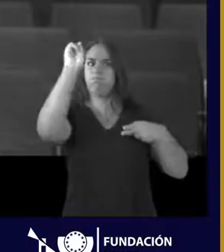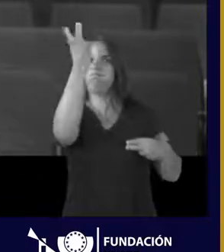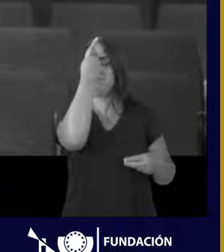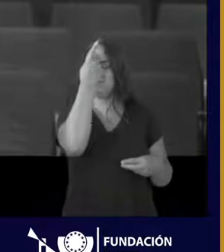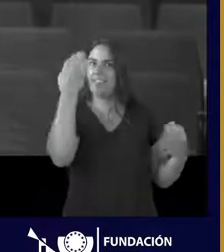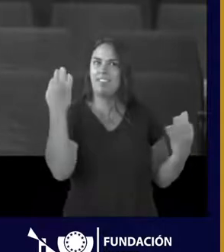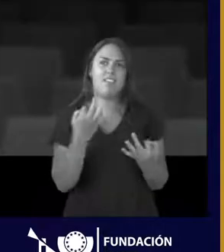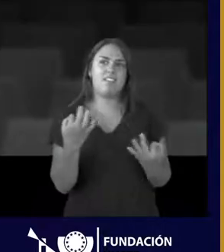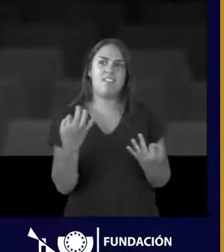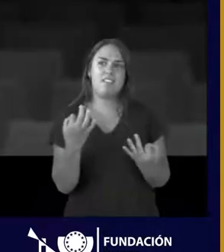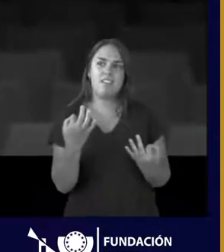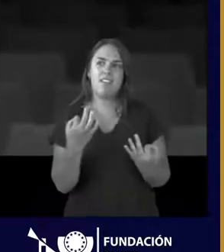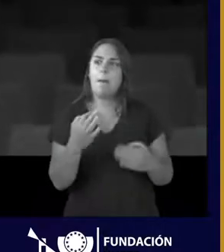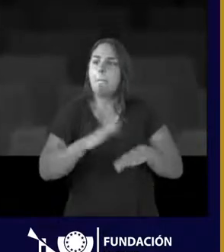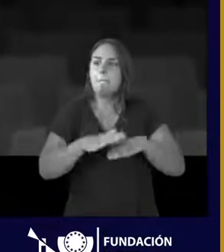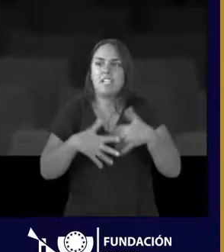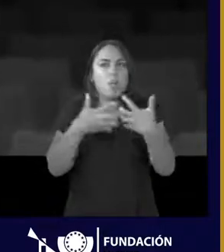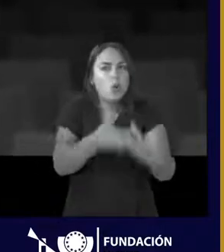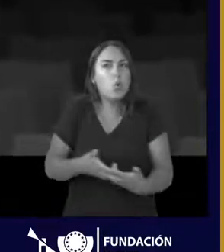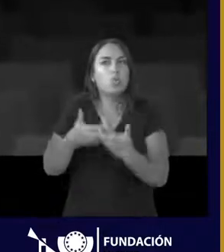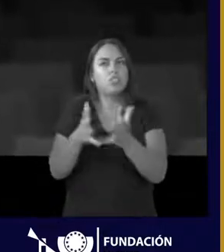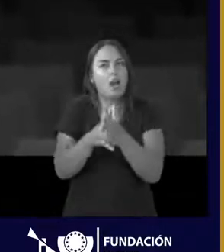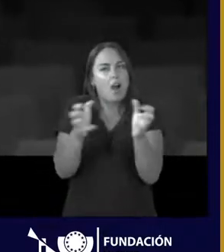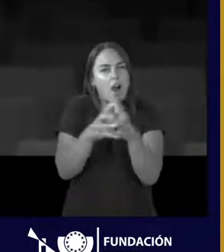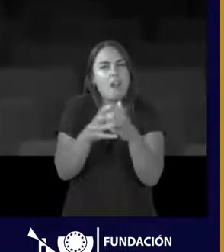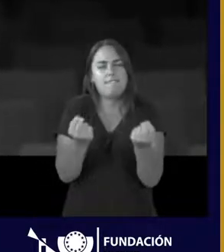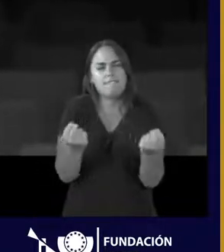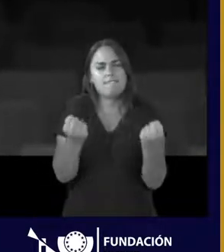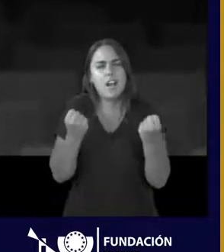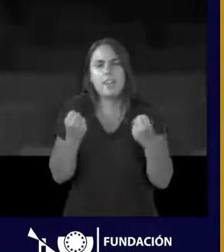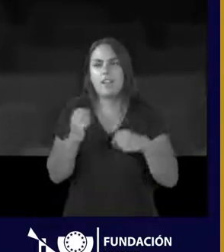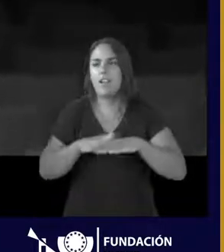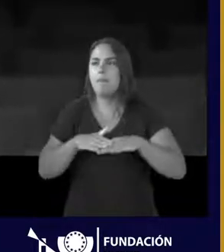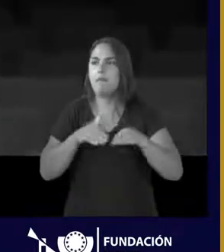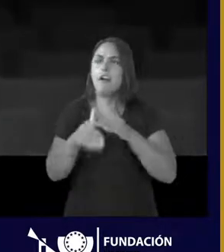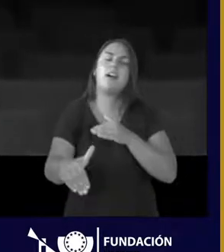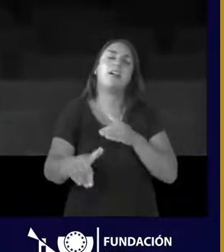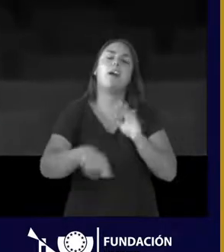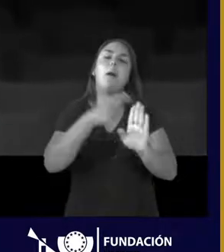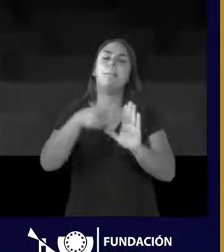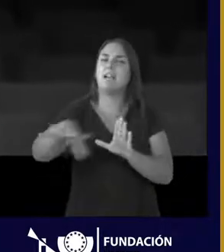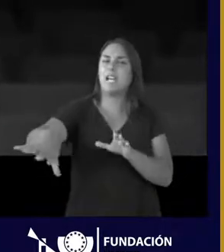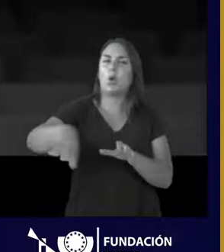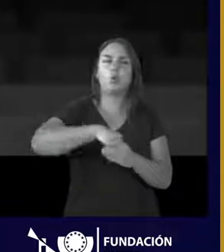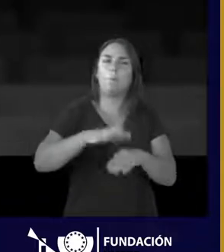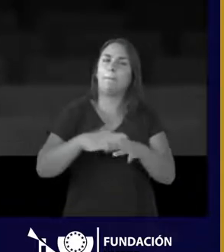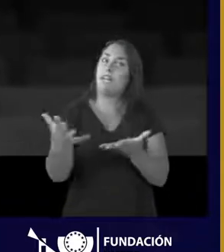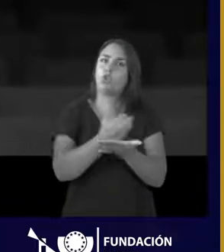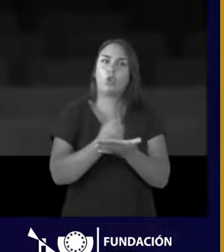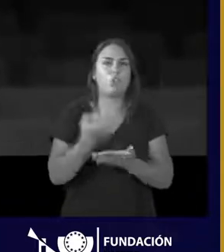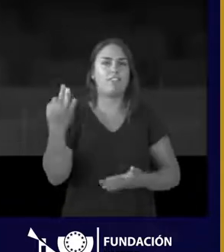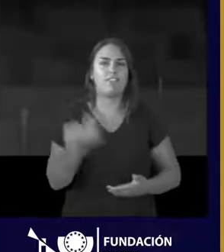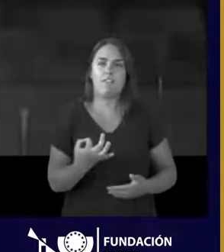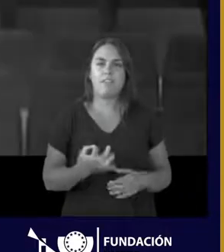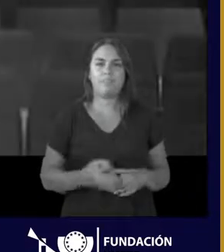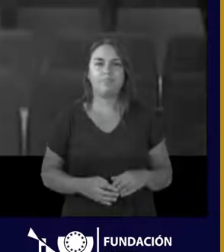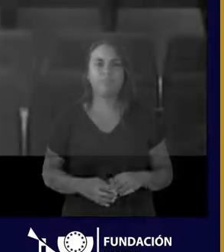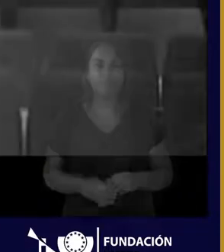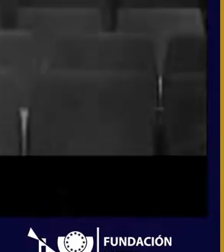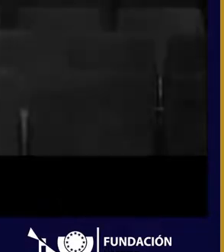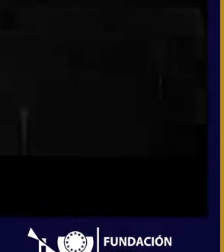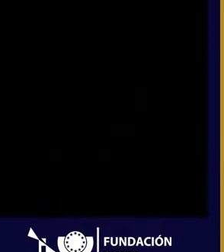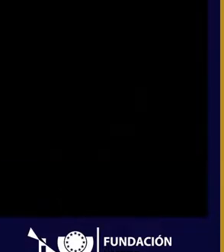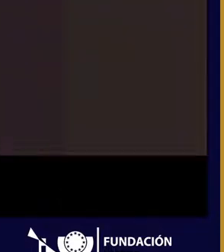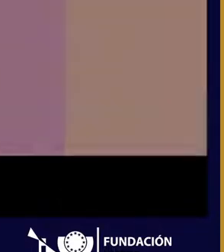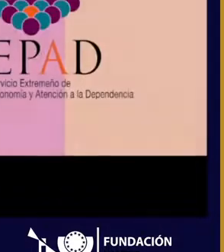cambie y segir con mucha lucha para tener una plena incursión para todos